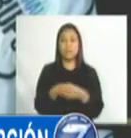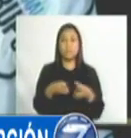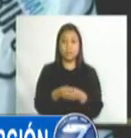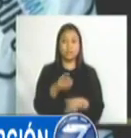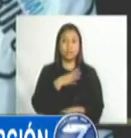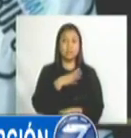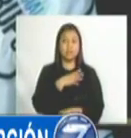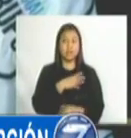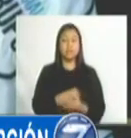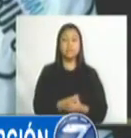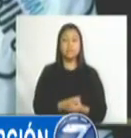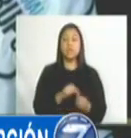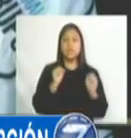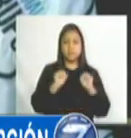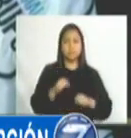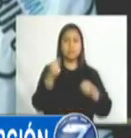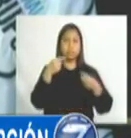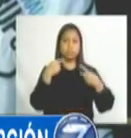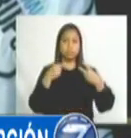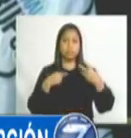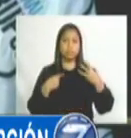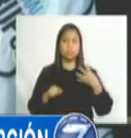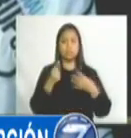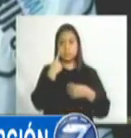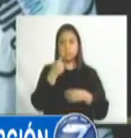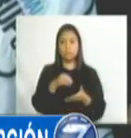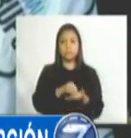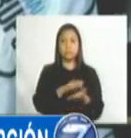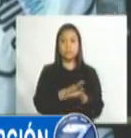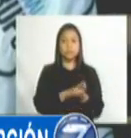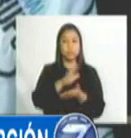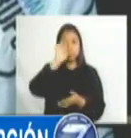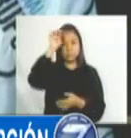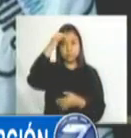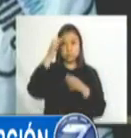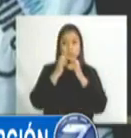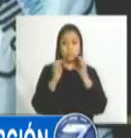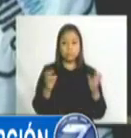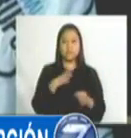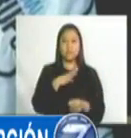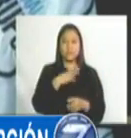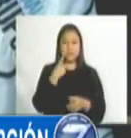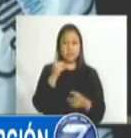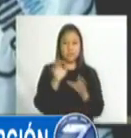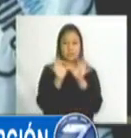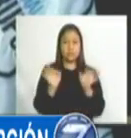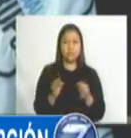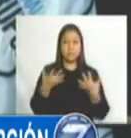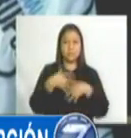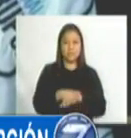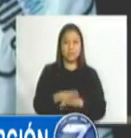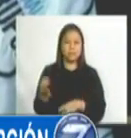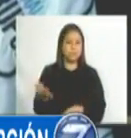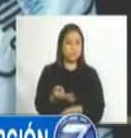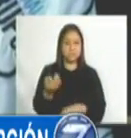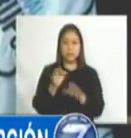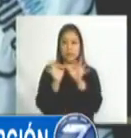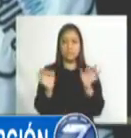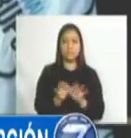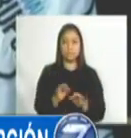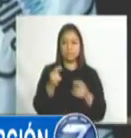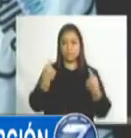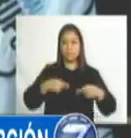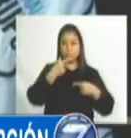posee, se pueden enumerar como la implementación de una política pública que aborde de manera integral y eficiente el fenómeno de la